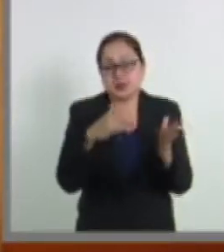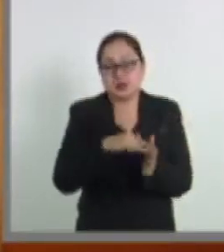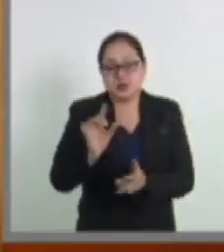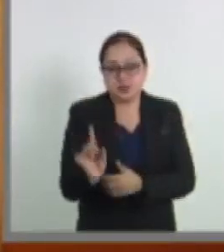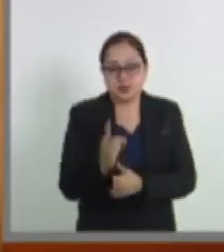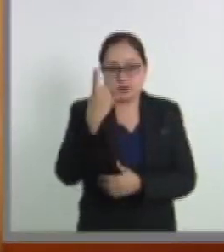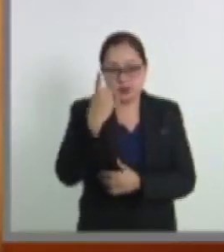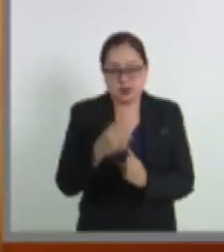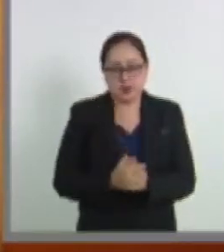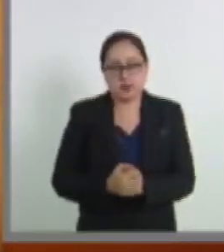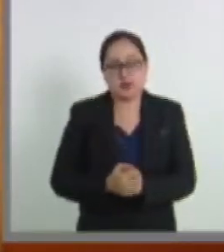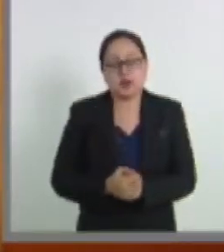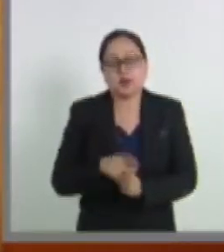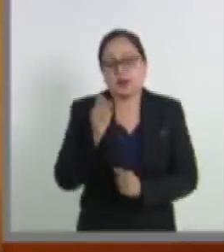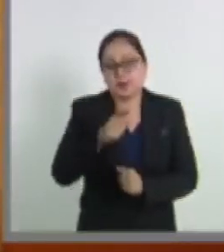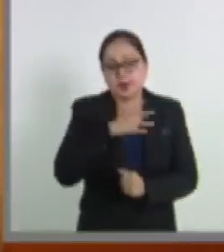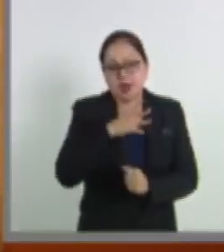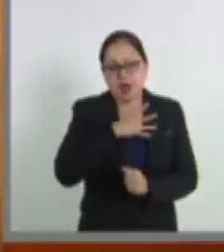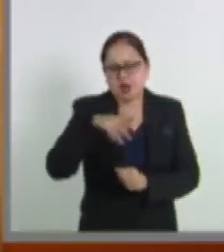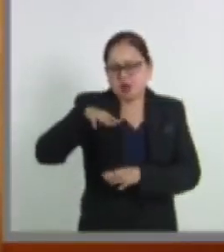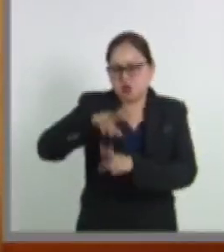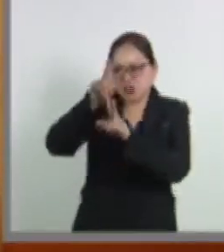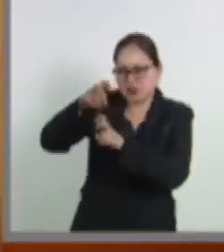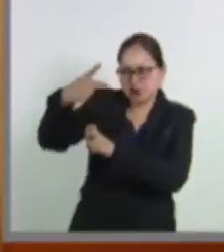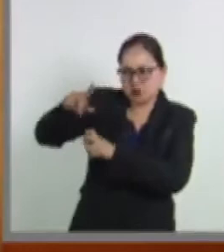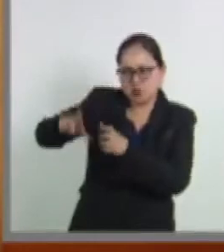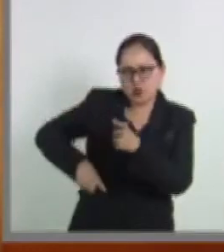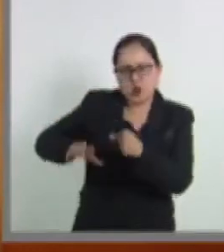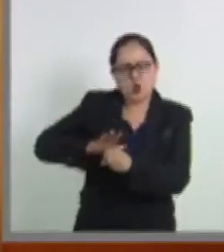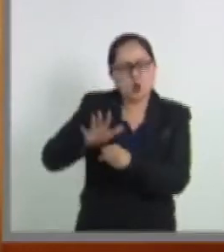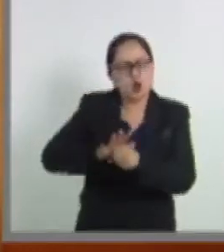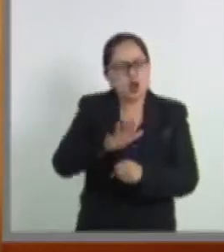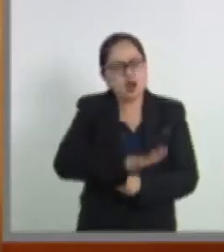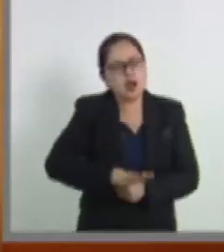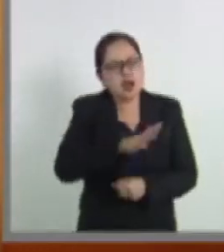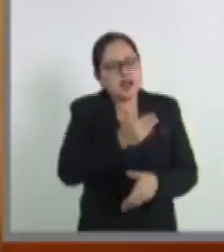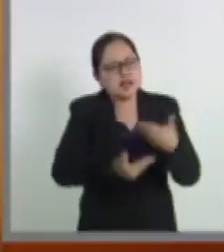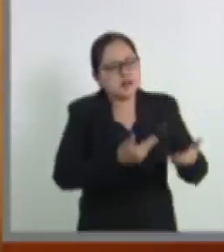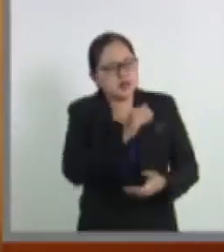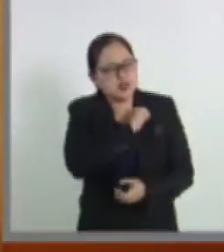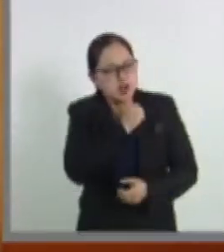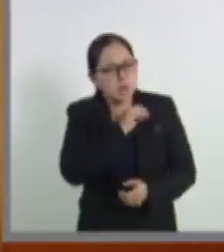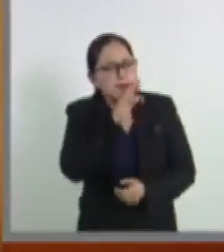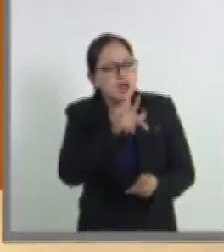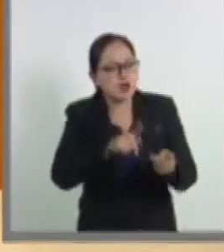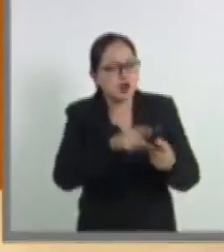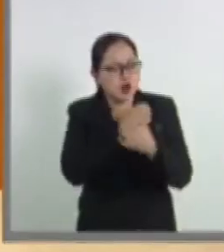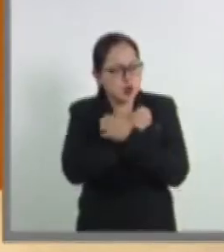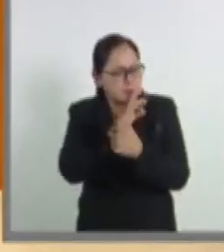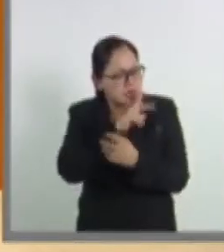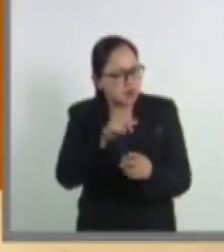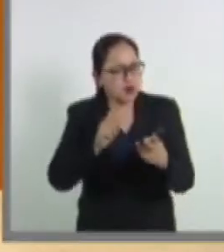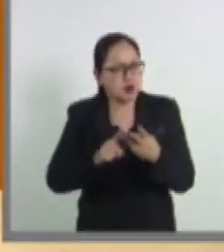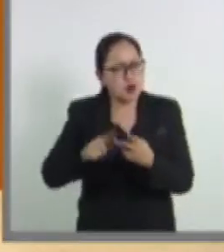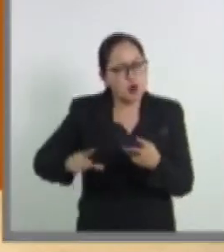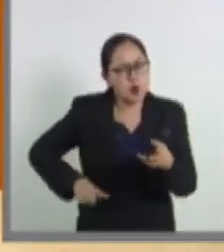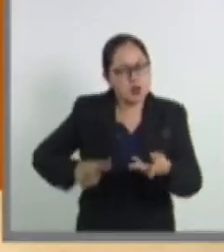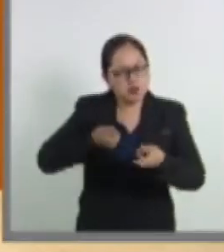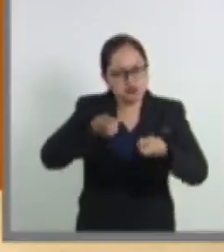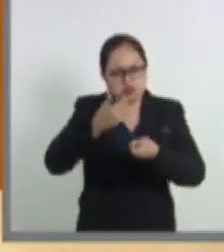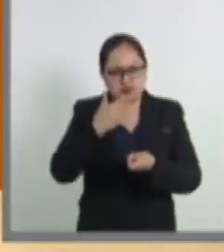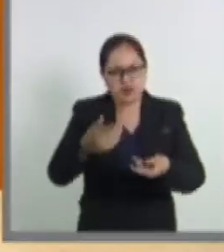dólares. La agenda de su gobierno incluye prioridades como la mejora de los servicios de salud y educación, la gobernabilidad,